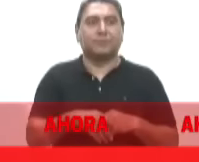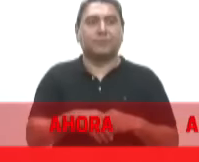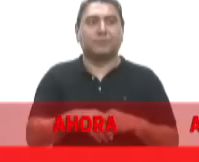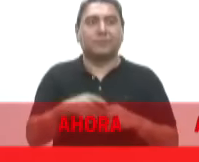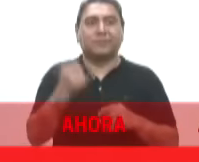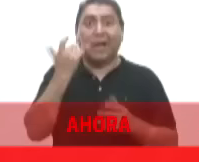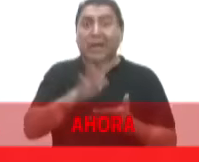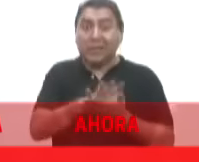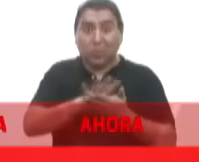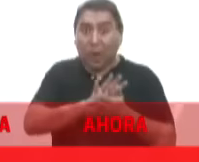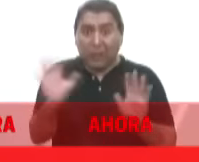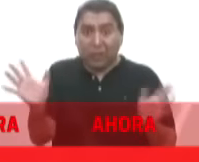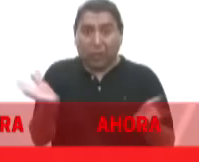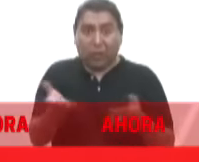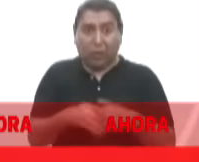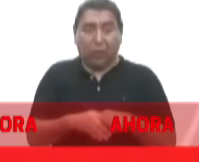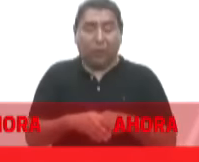Está resuelto.